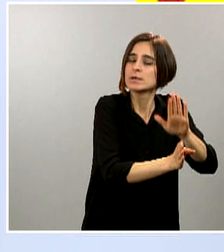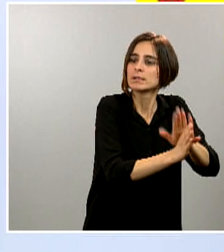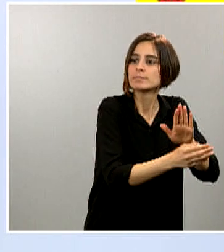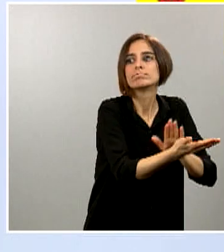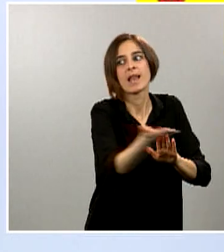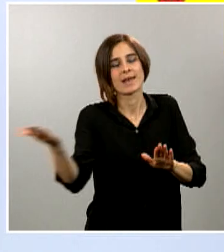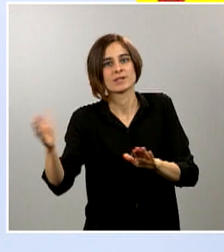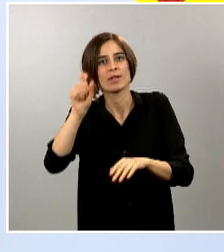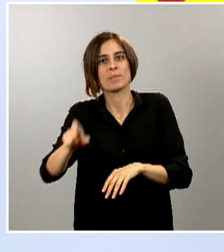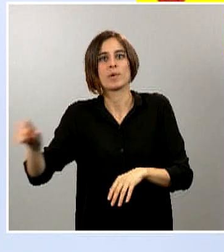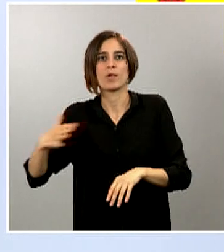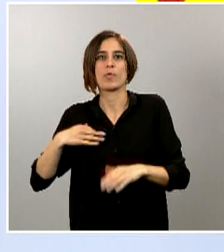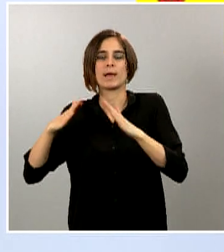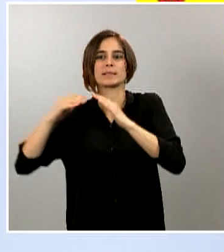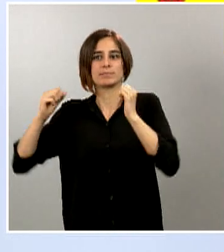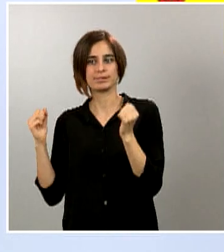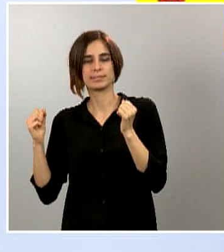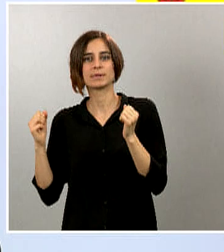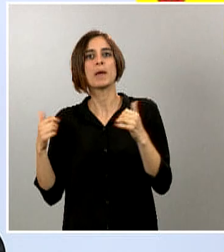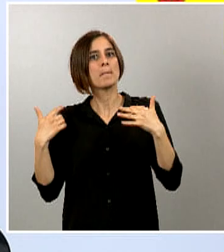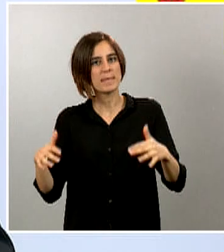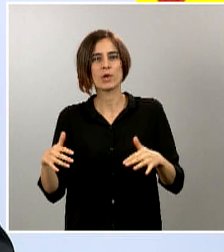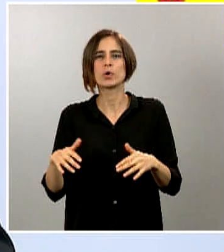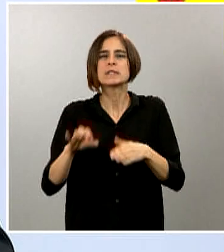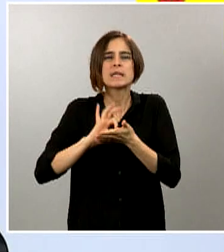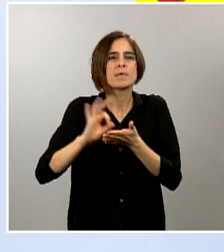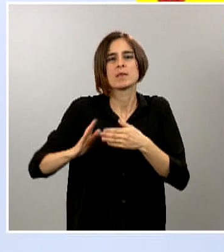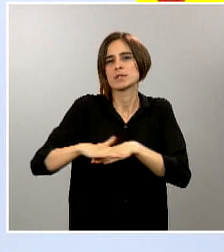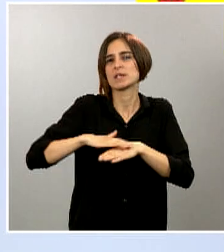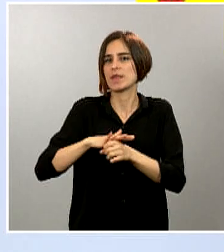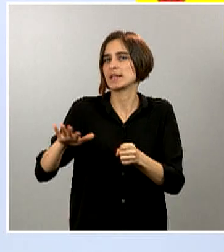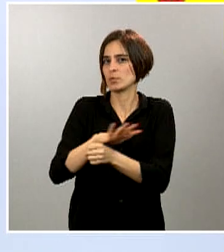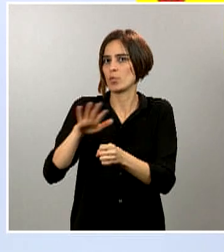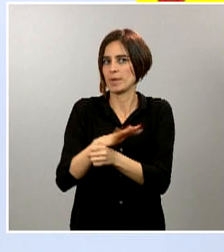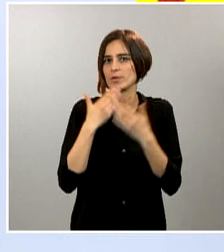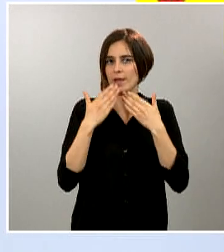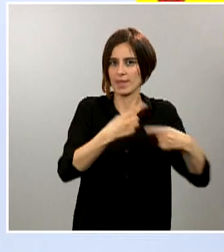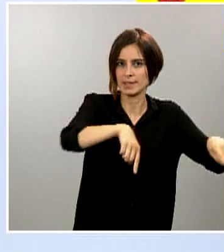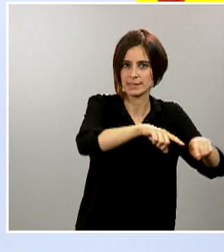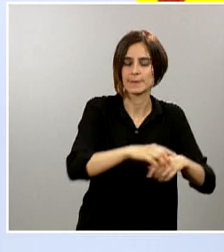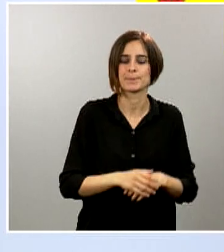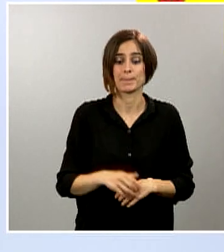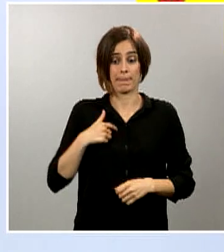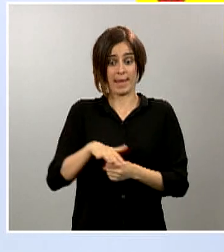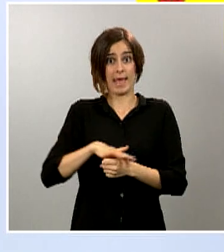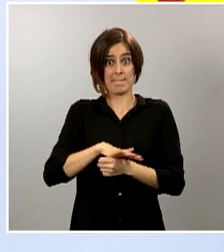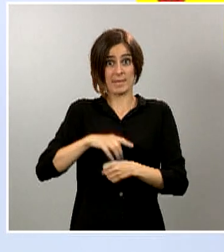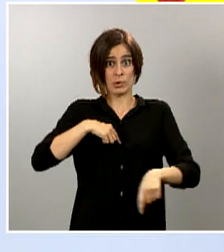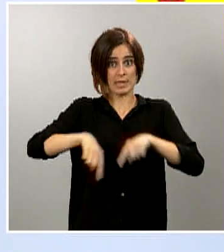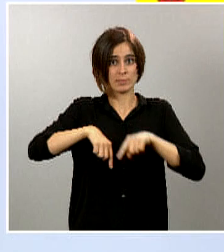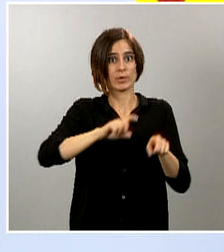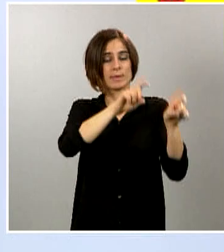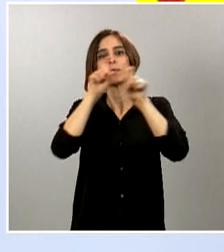esenciales. En el ámbito del Ministerio de Transporte, Movilidad y Agenda Urbana, estamos trabajando en un cambio radical